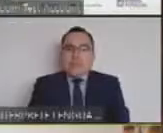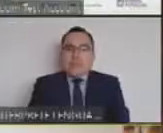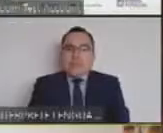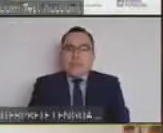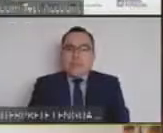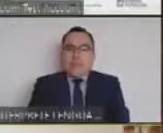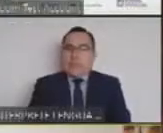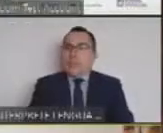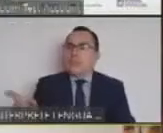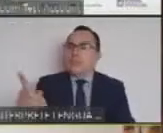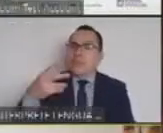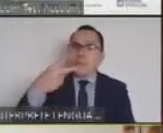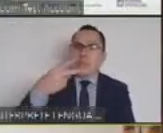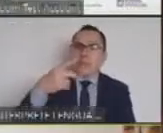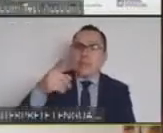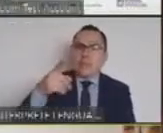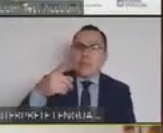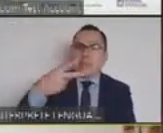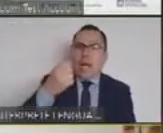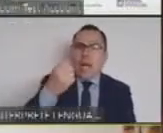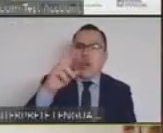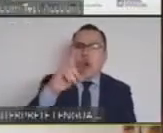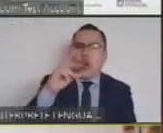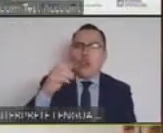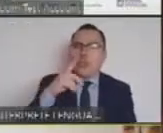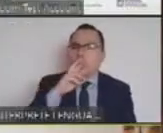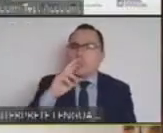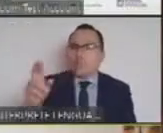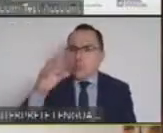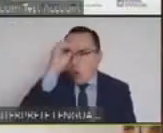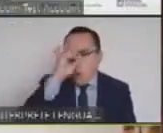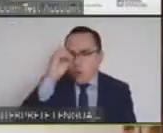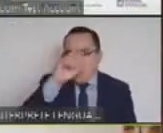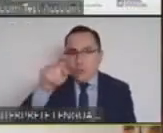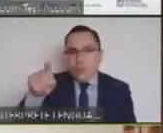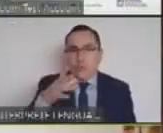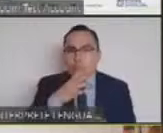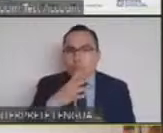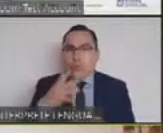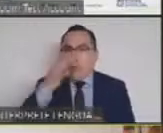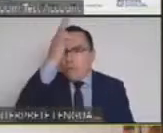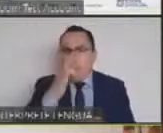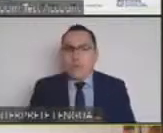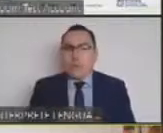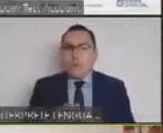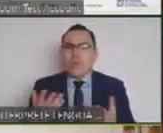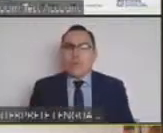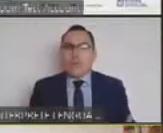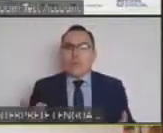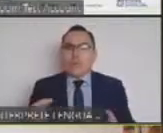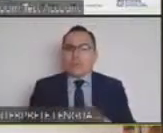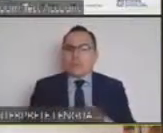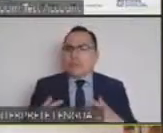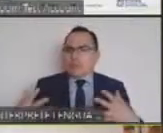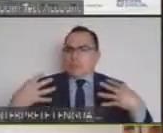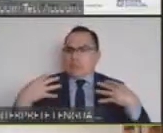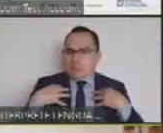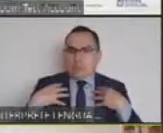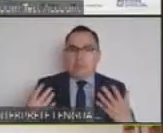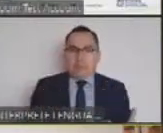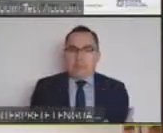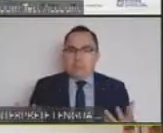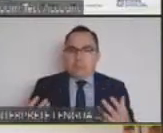respuesta realmente en cuanto a protocolos especiales sobre el comportamiento de los funcionarios que tienen a su cargo